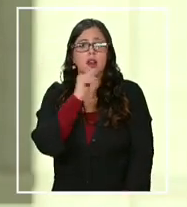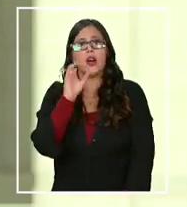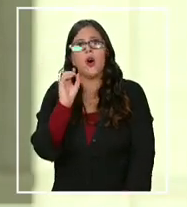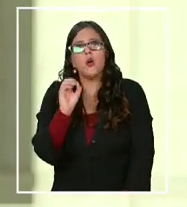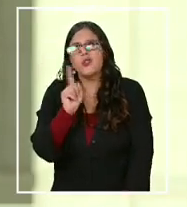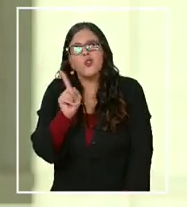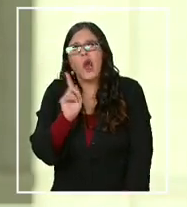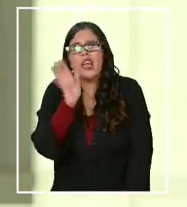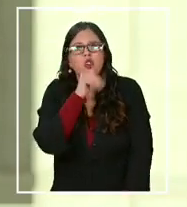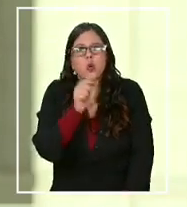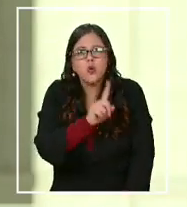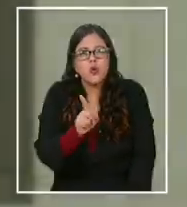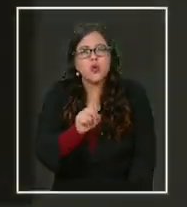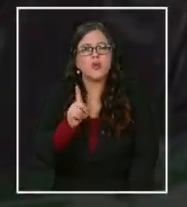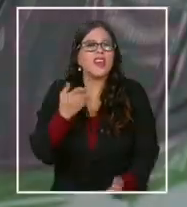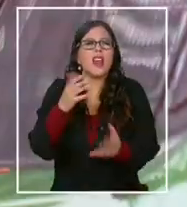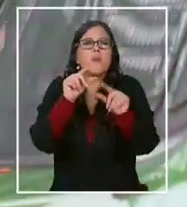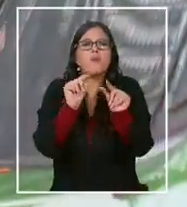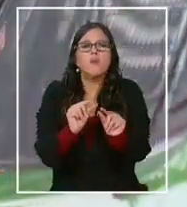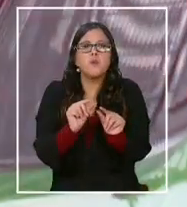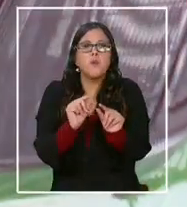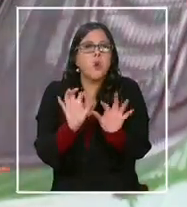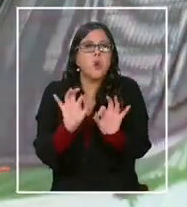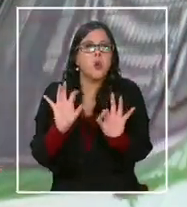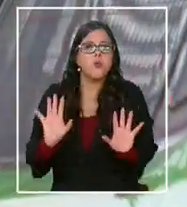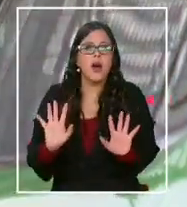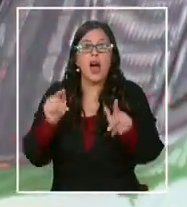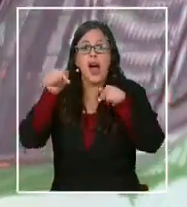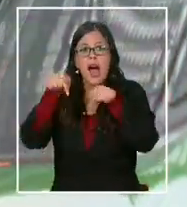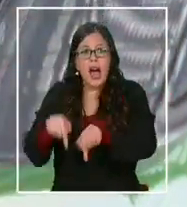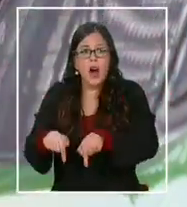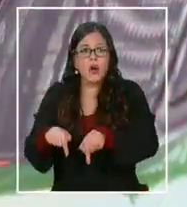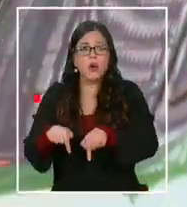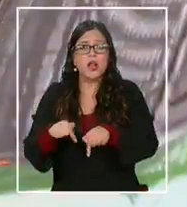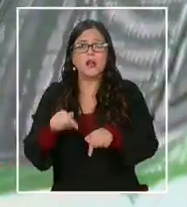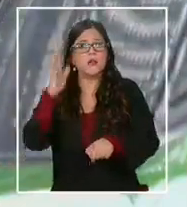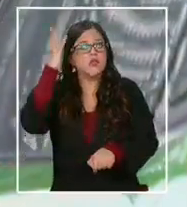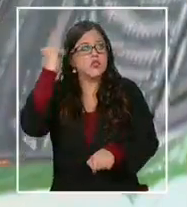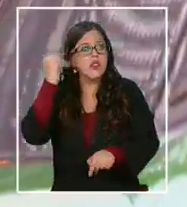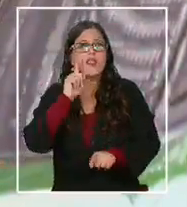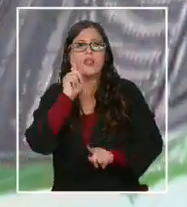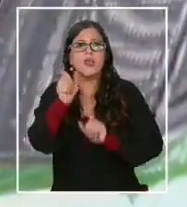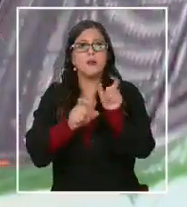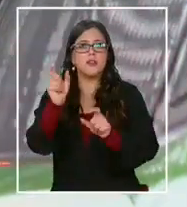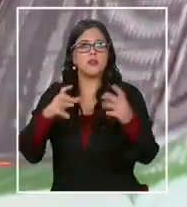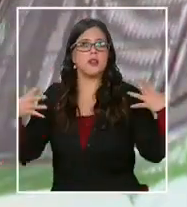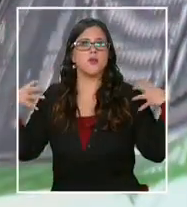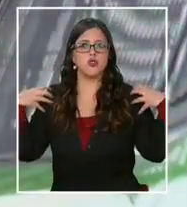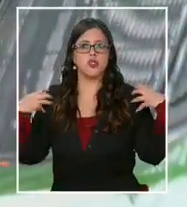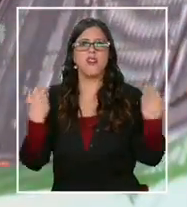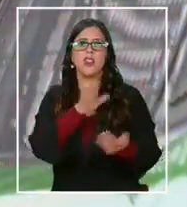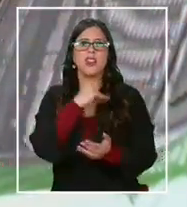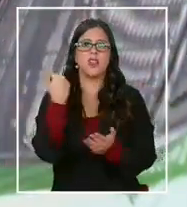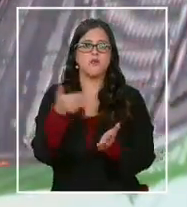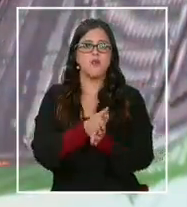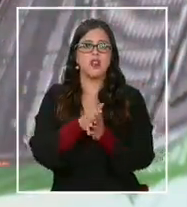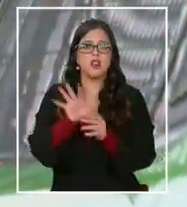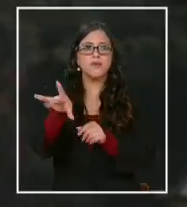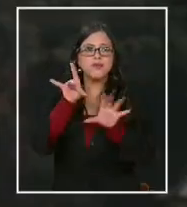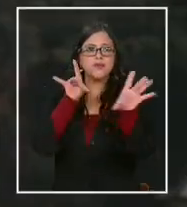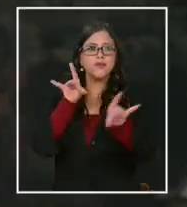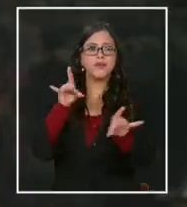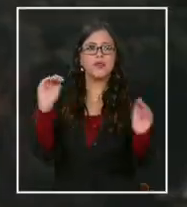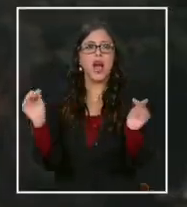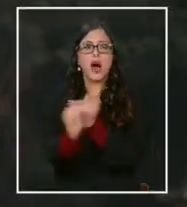es que no existían, era poco común. Por ahora no se tienen indicios de quienes están detrás de los asesinatos de estas personas encontradas en